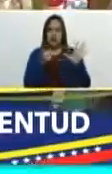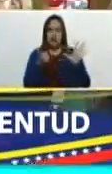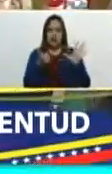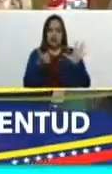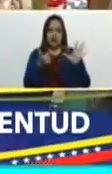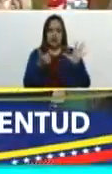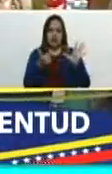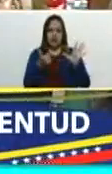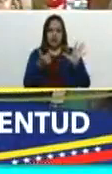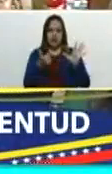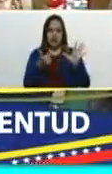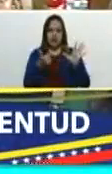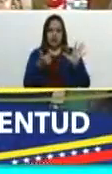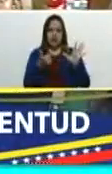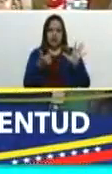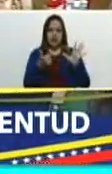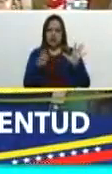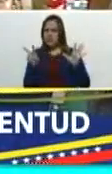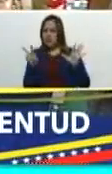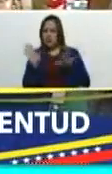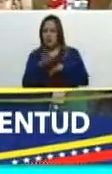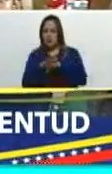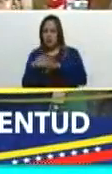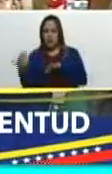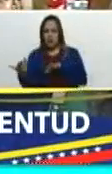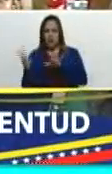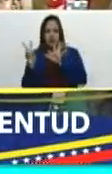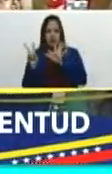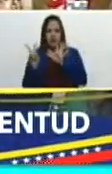1, 2, 3, 4, 5, 6. ¿Por qué 7?